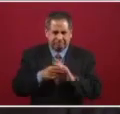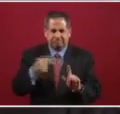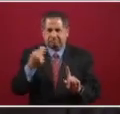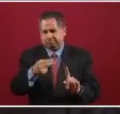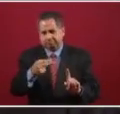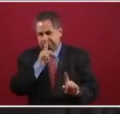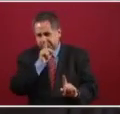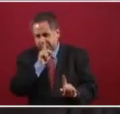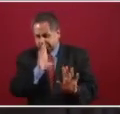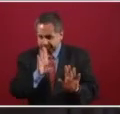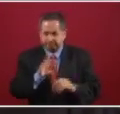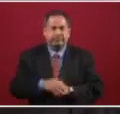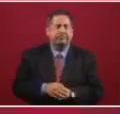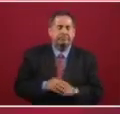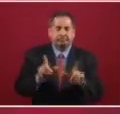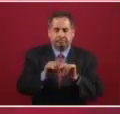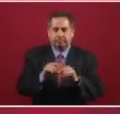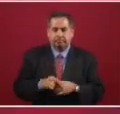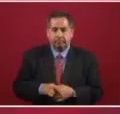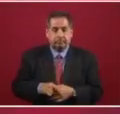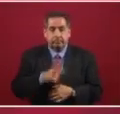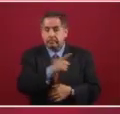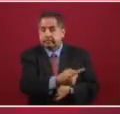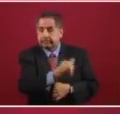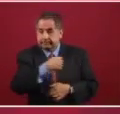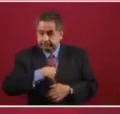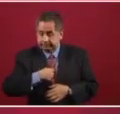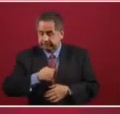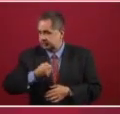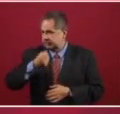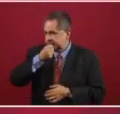nombre, que me hizo una entrevista,